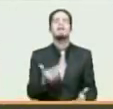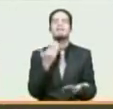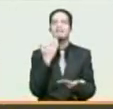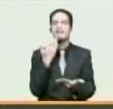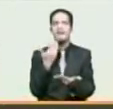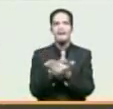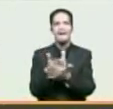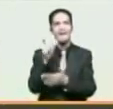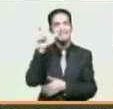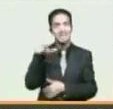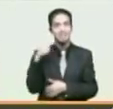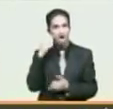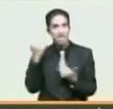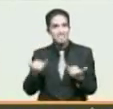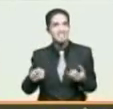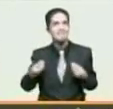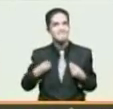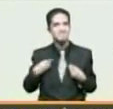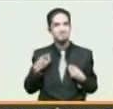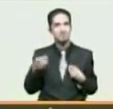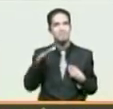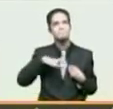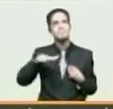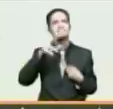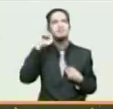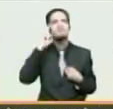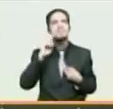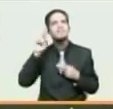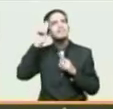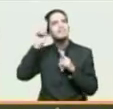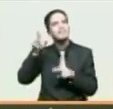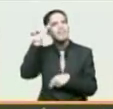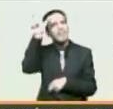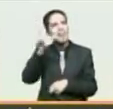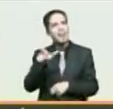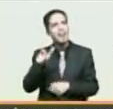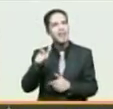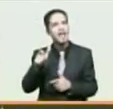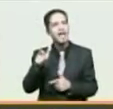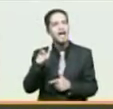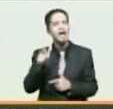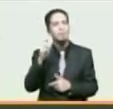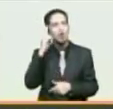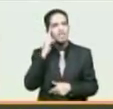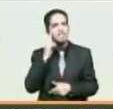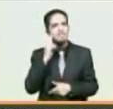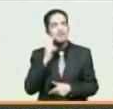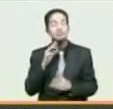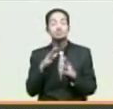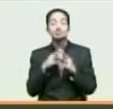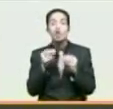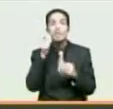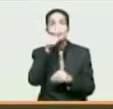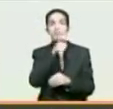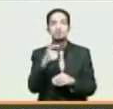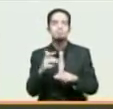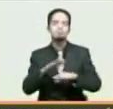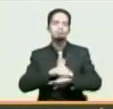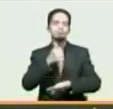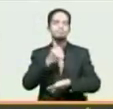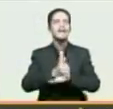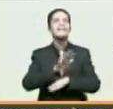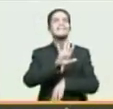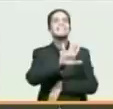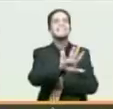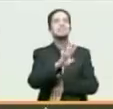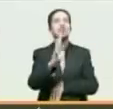Carlos Revete. Esto está en vivo y directo y en pleno desarrollo. Y se rendirá tributo al libertador con una ofrenda floral a todos los integrantes. Más de 540 representantes de